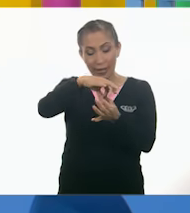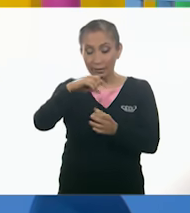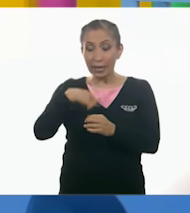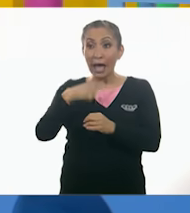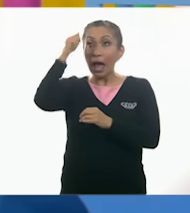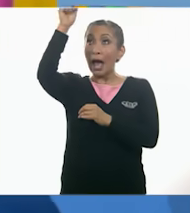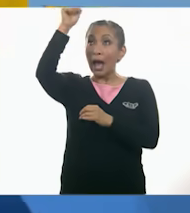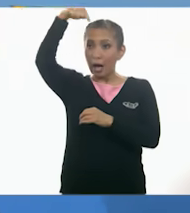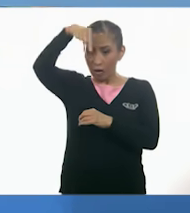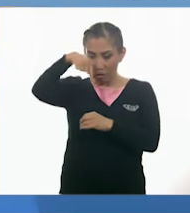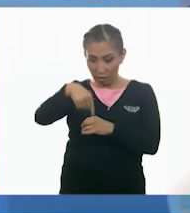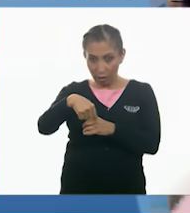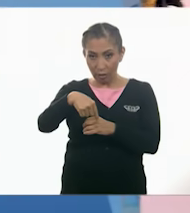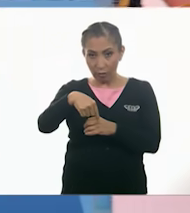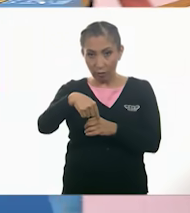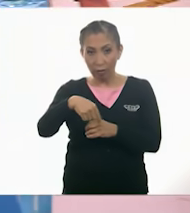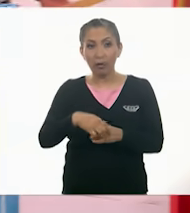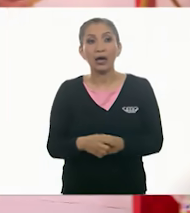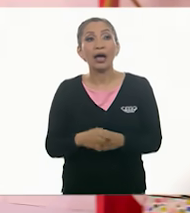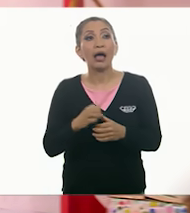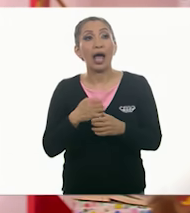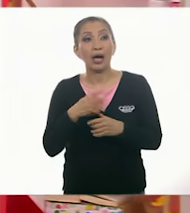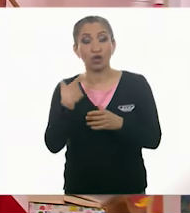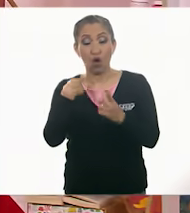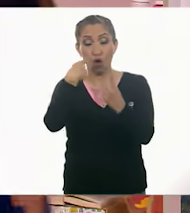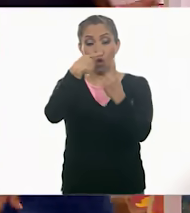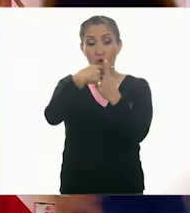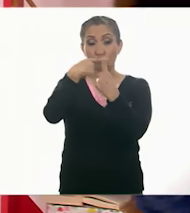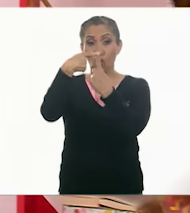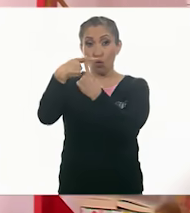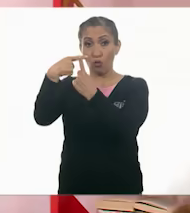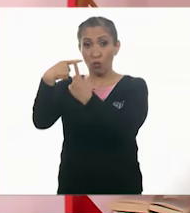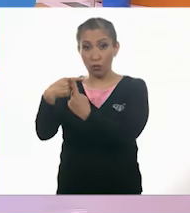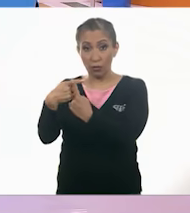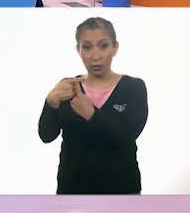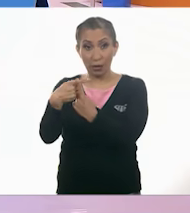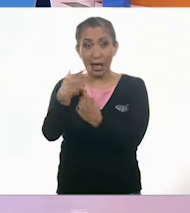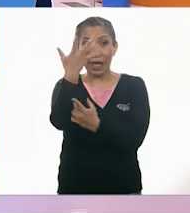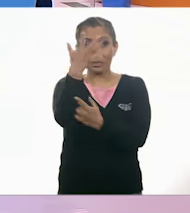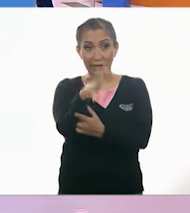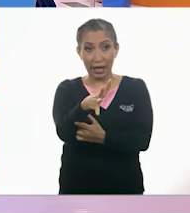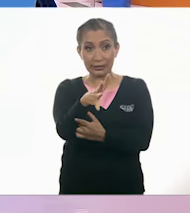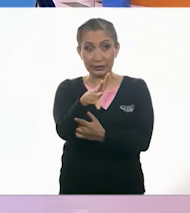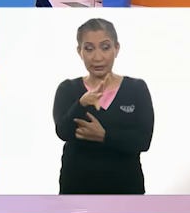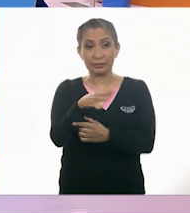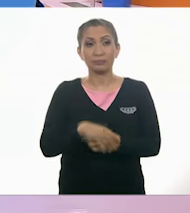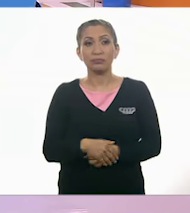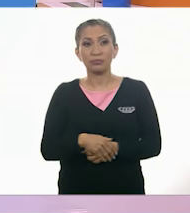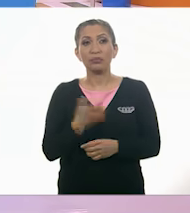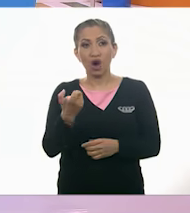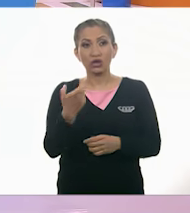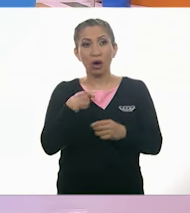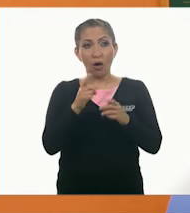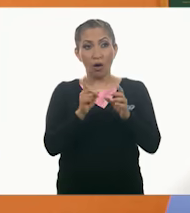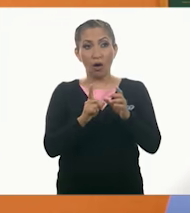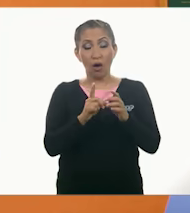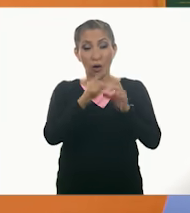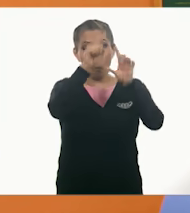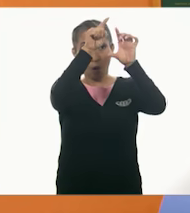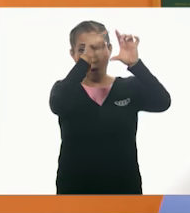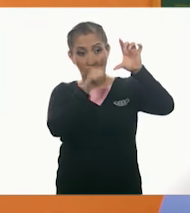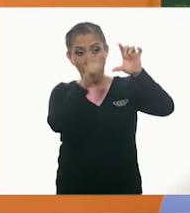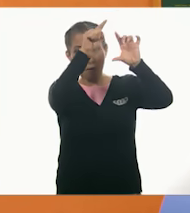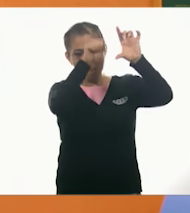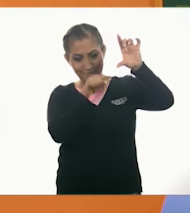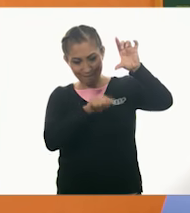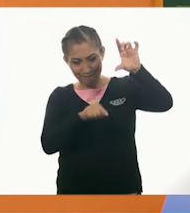arriba hacia abajo. Entonces, voy a sumar 10. Sí. ¿Sí? Por eso pusimos esta flecha.